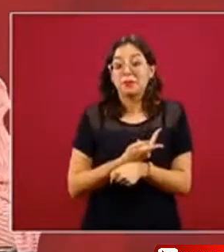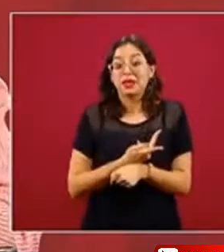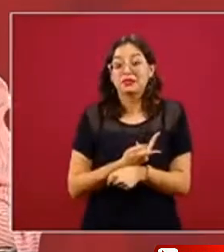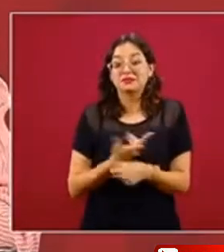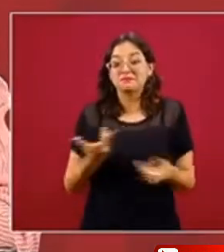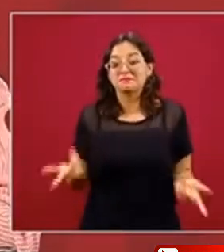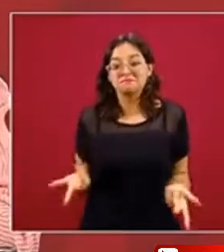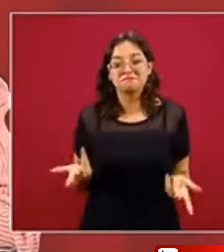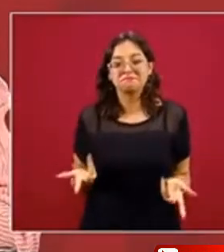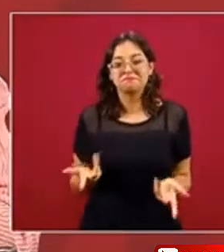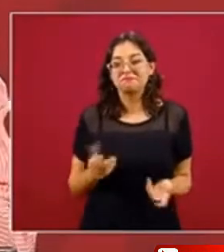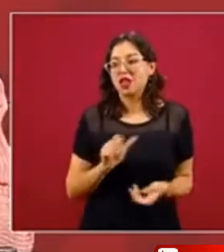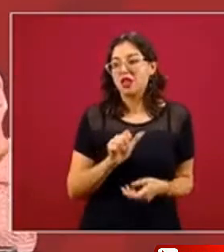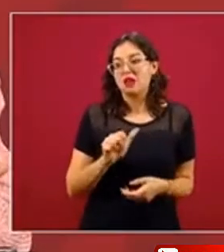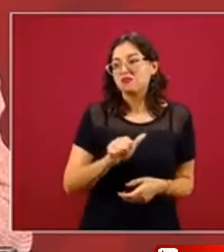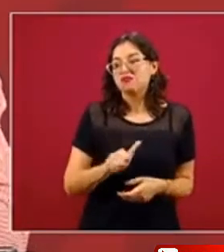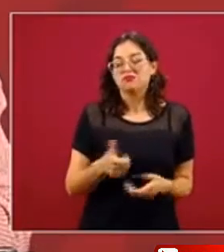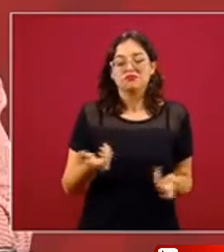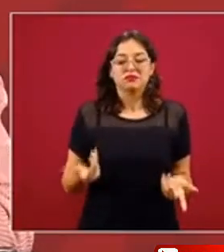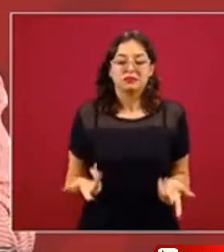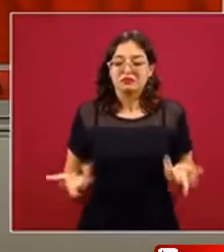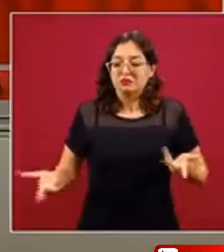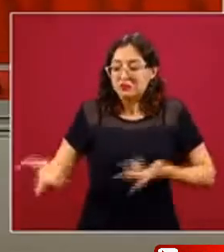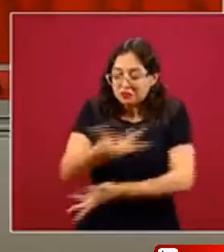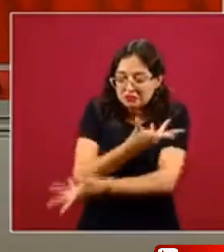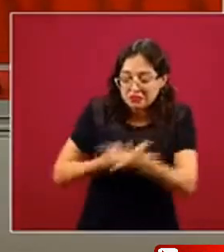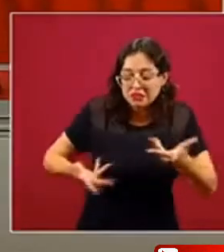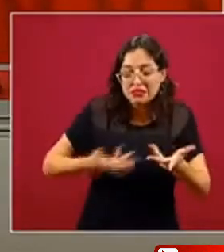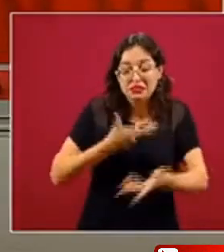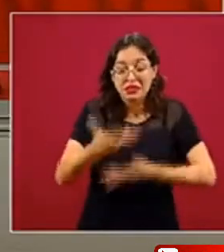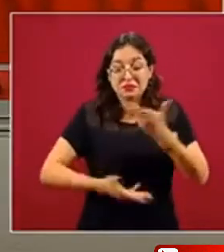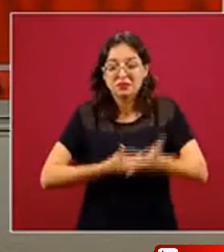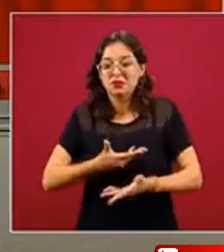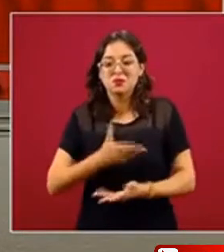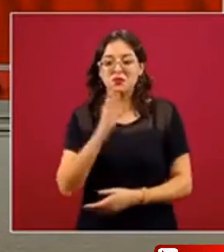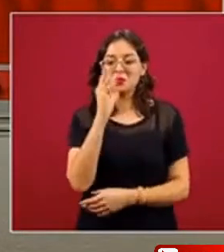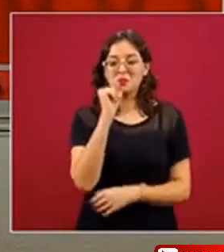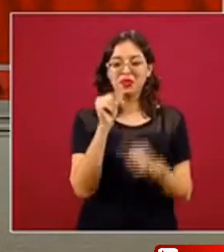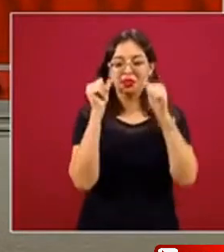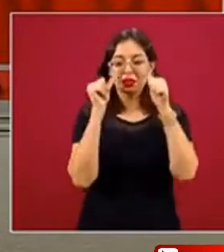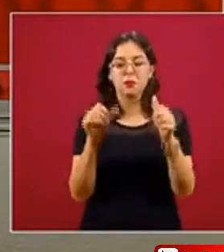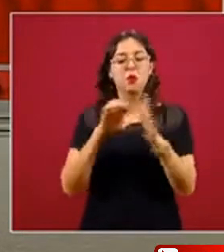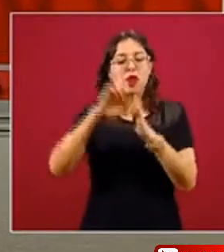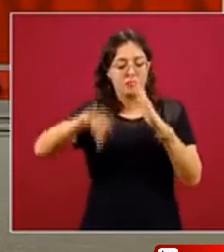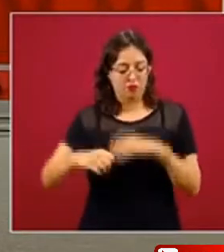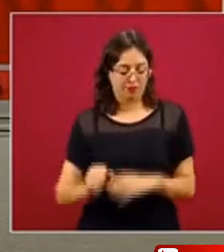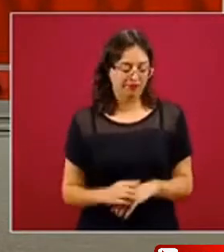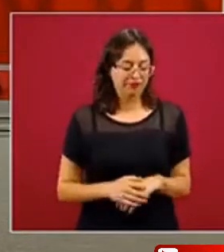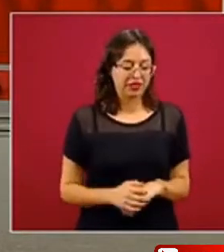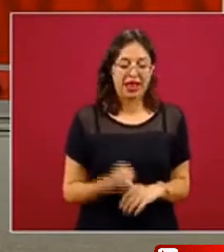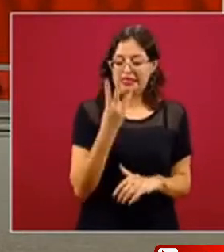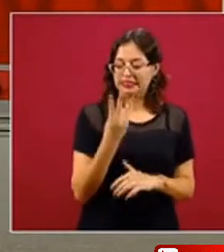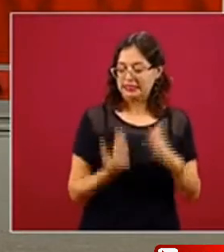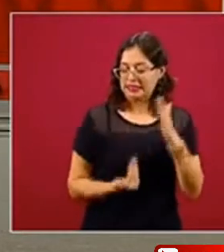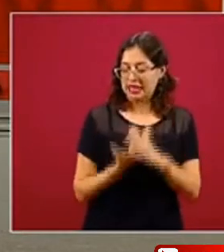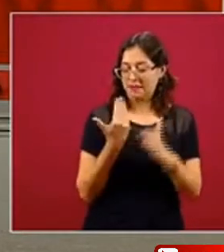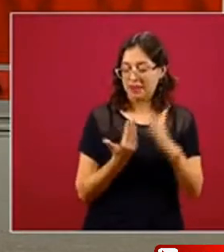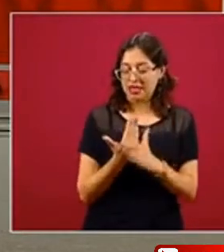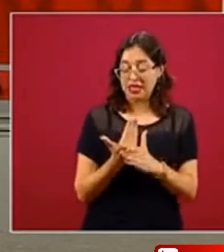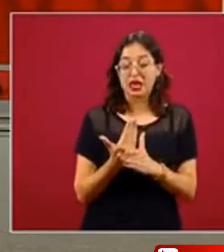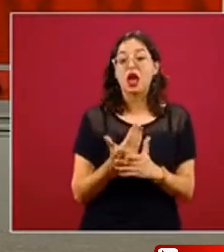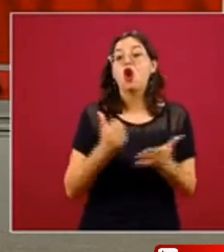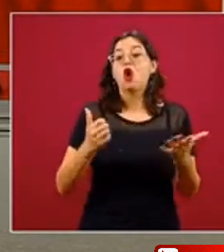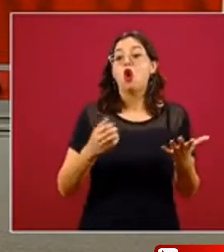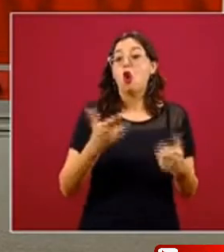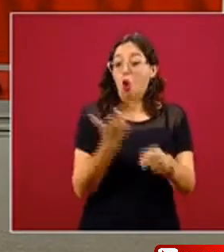de servicios. ¿Qué quiere decir fluido intercambio de servicios? Que si a las 3 de la mañana el hospital civil,